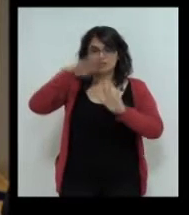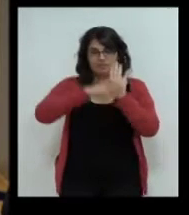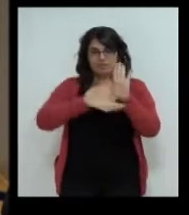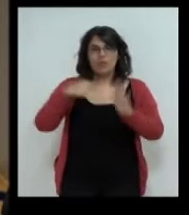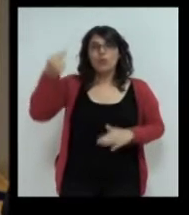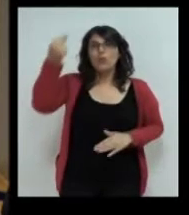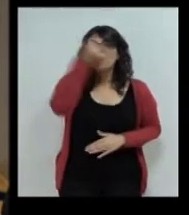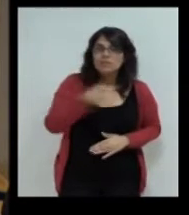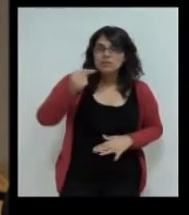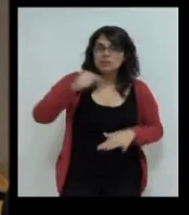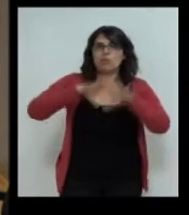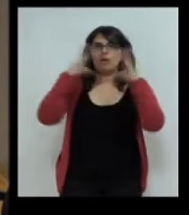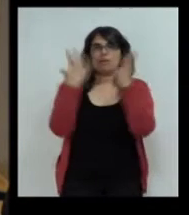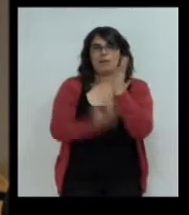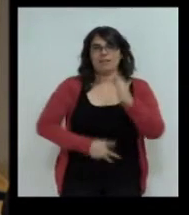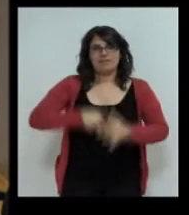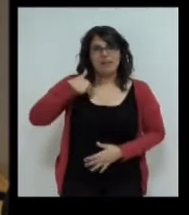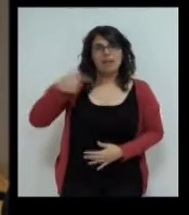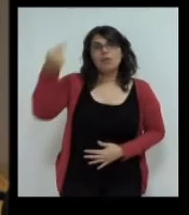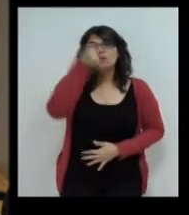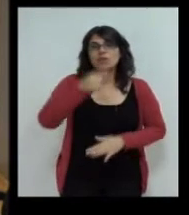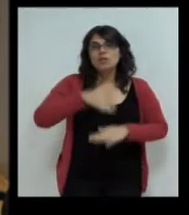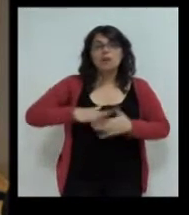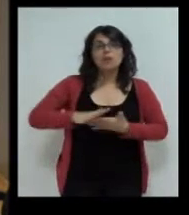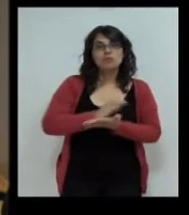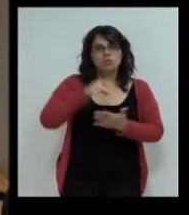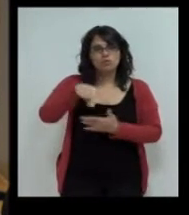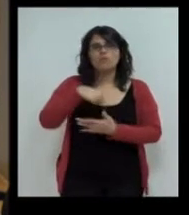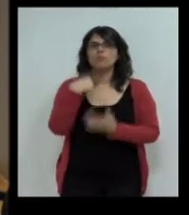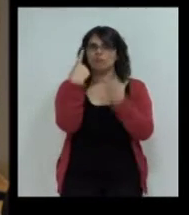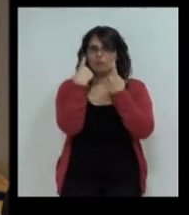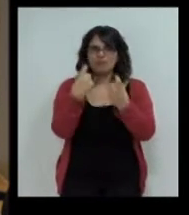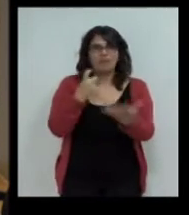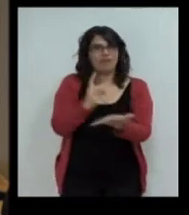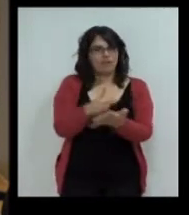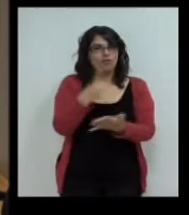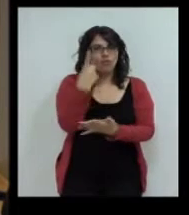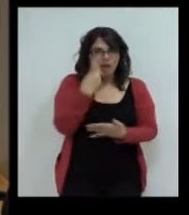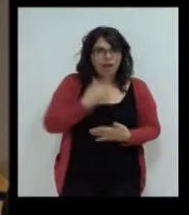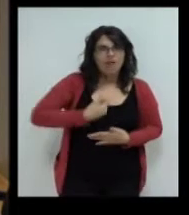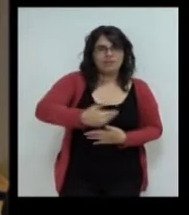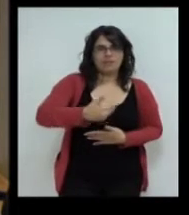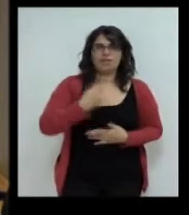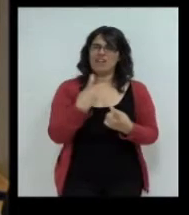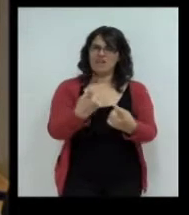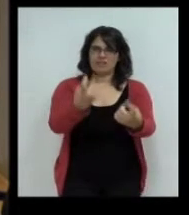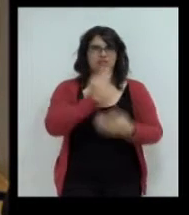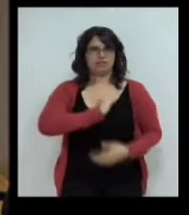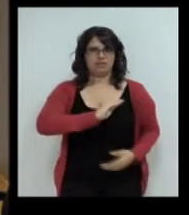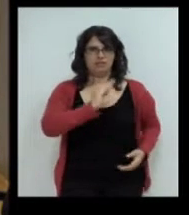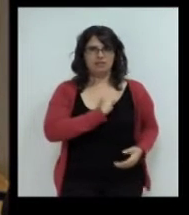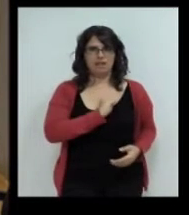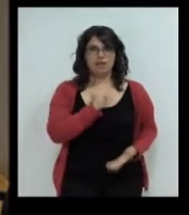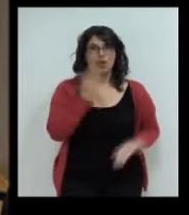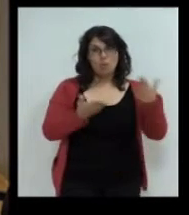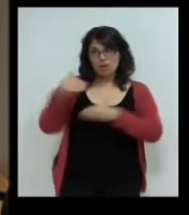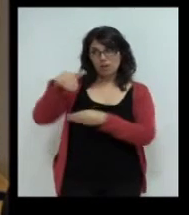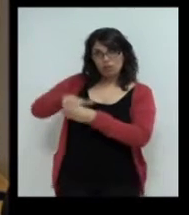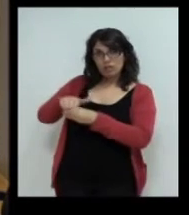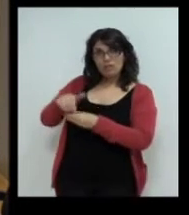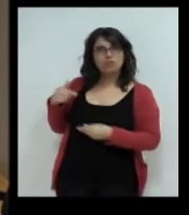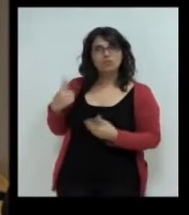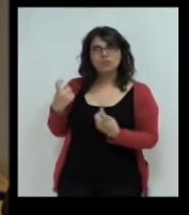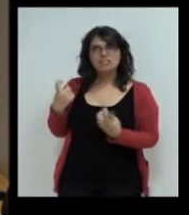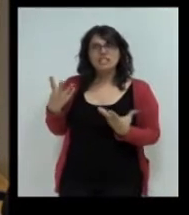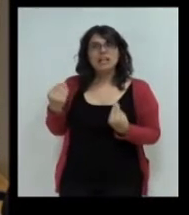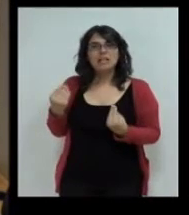de accesibilidad para todos. Ahí todavía tenemos un reto y un camino por recorrer bastante amplio, mucho más amplio que en el ámbito de los contenidos, donde